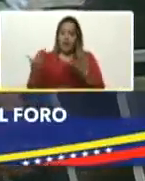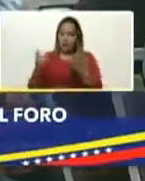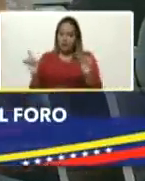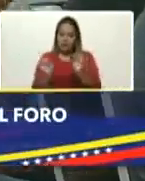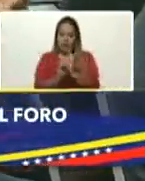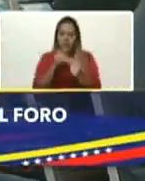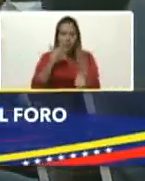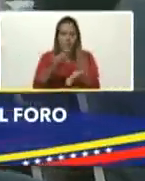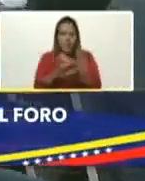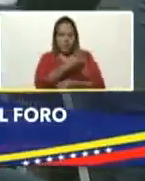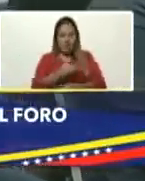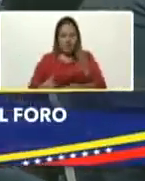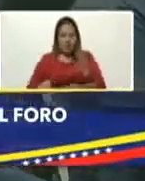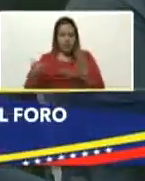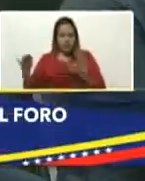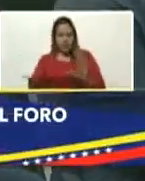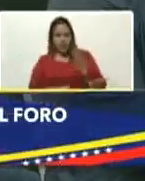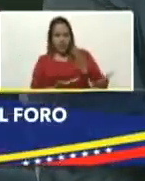Bienvenido.